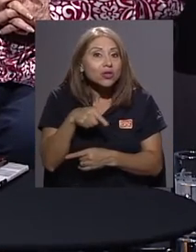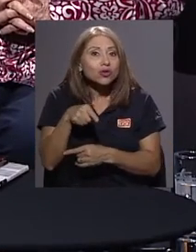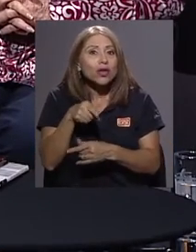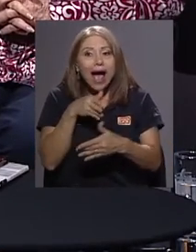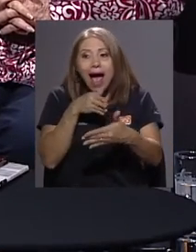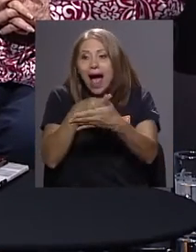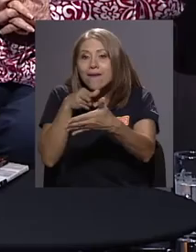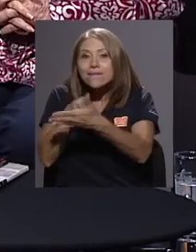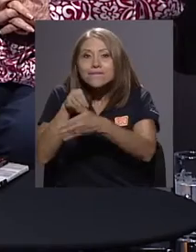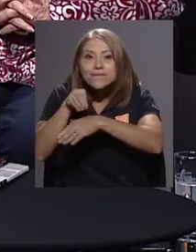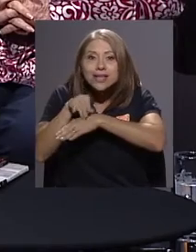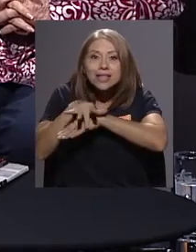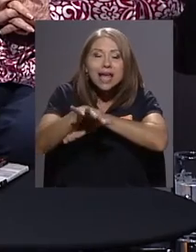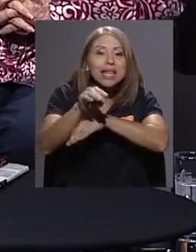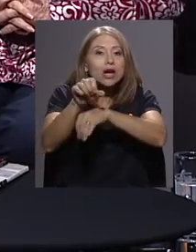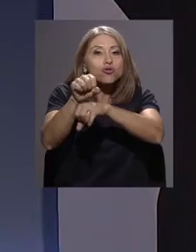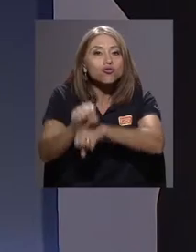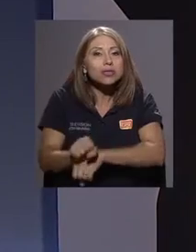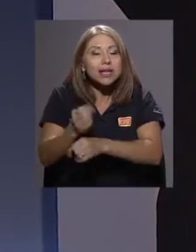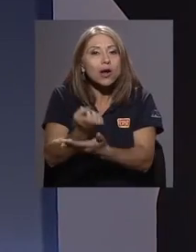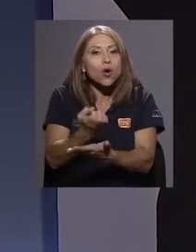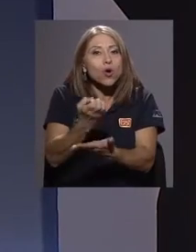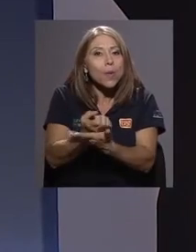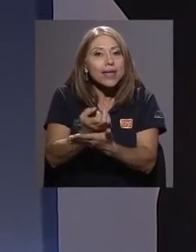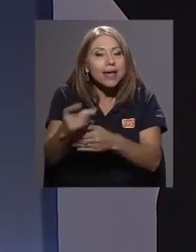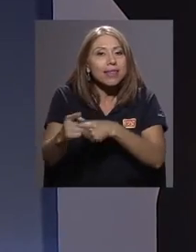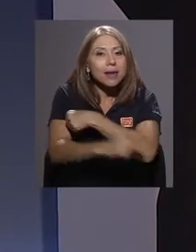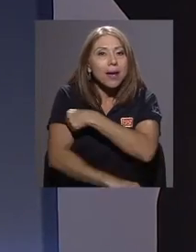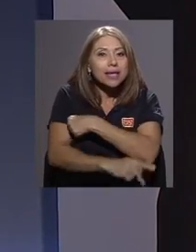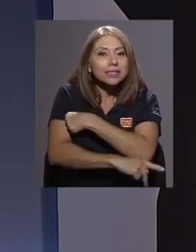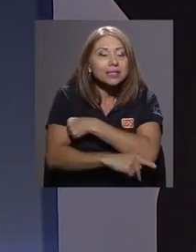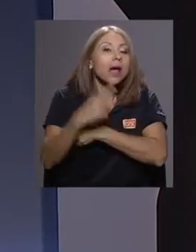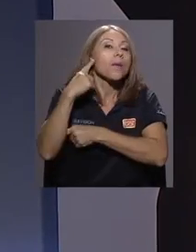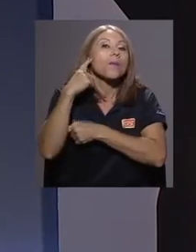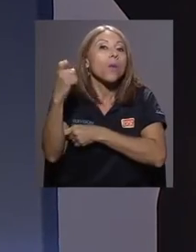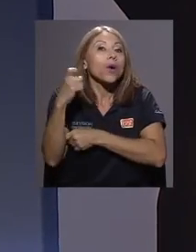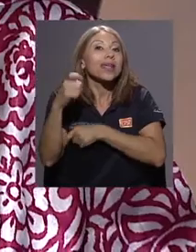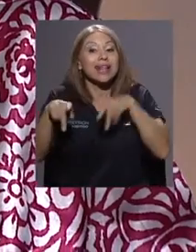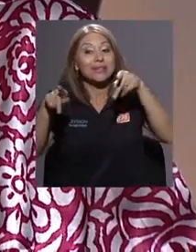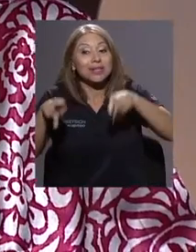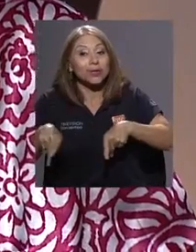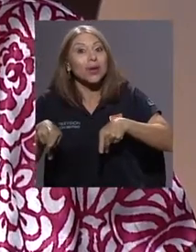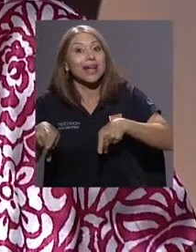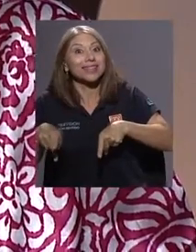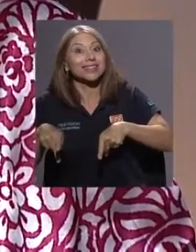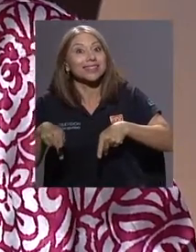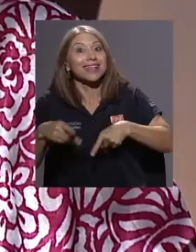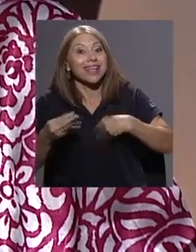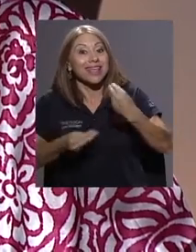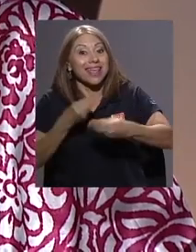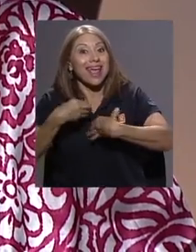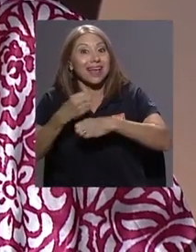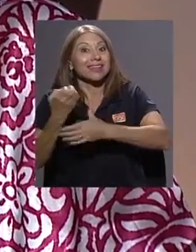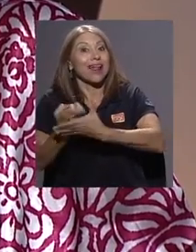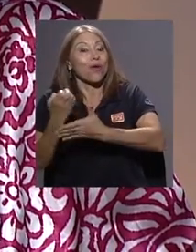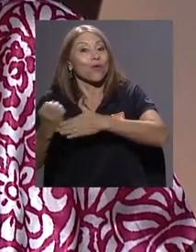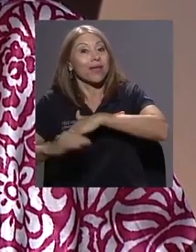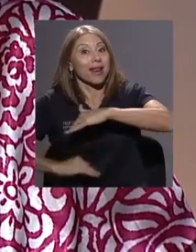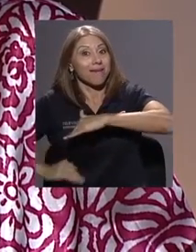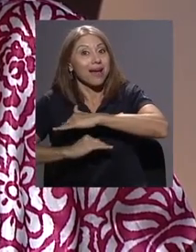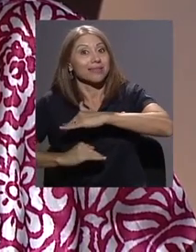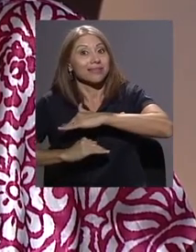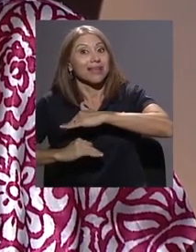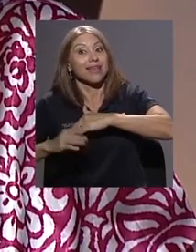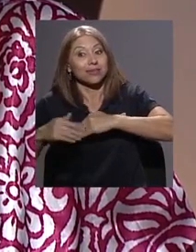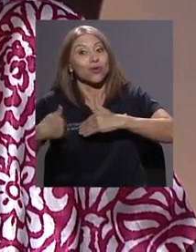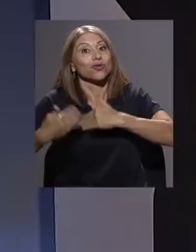sobre la rutina económica del país porque quienes sostienen a los mayores son quienes se sacaron y en la base exacta en grupo y lo que me